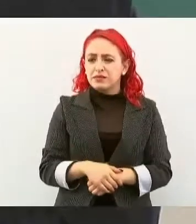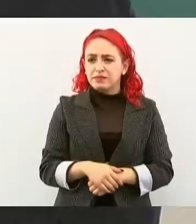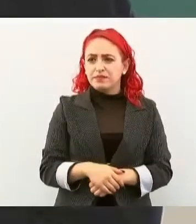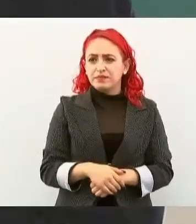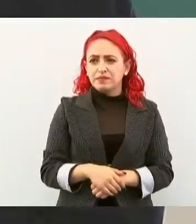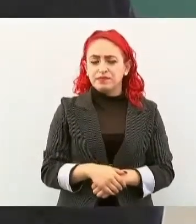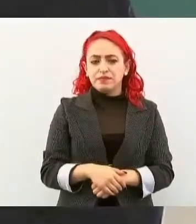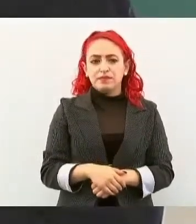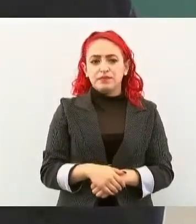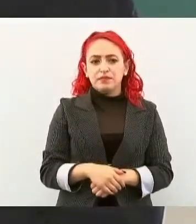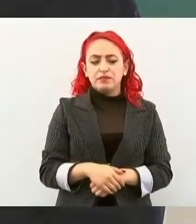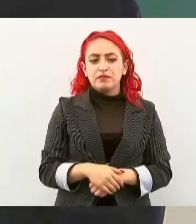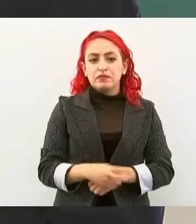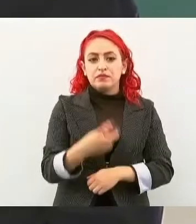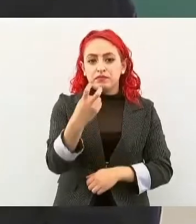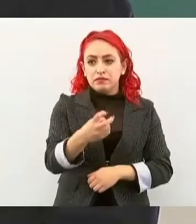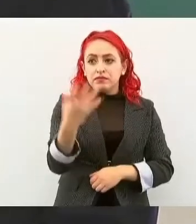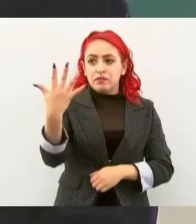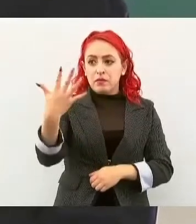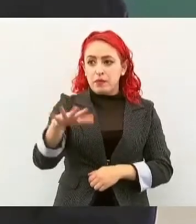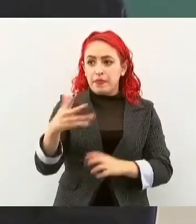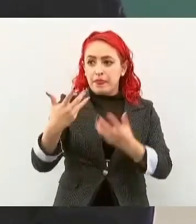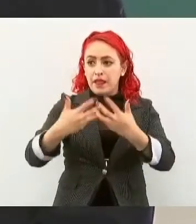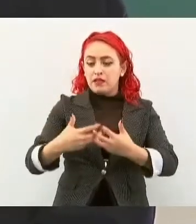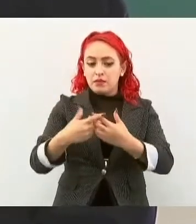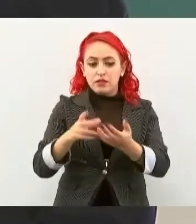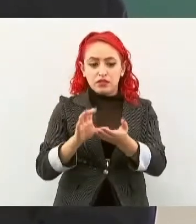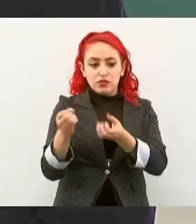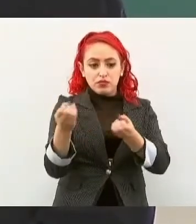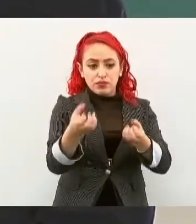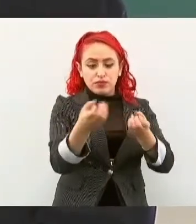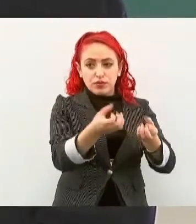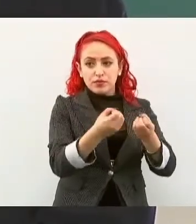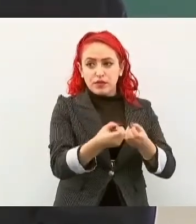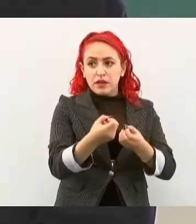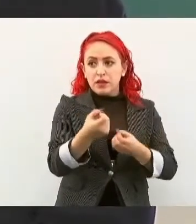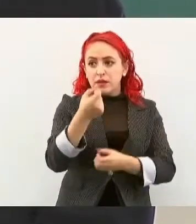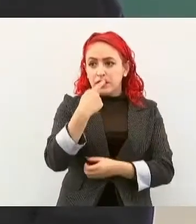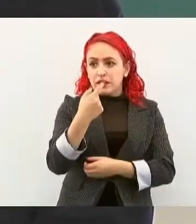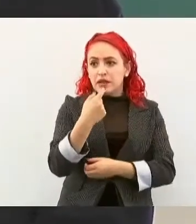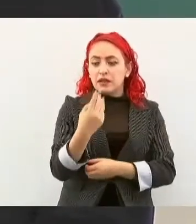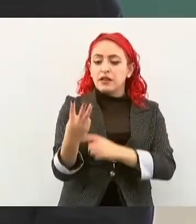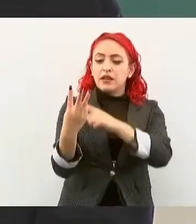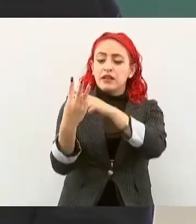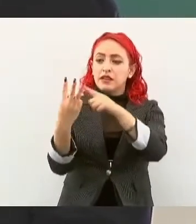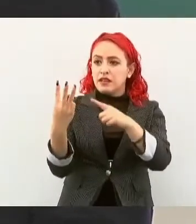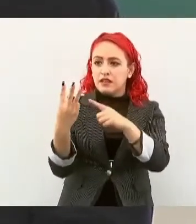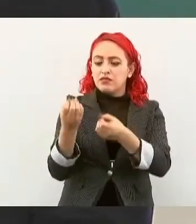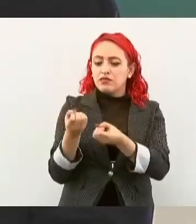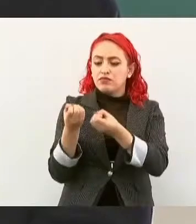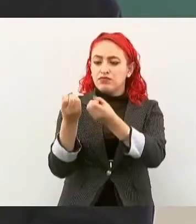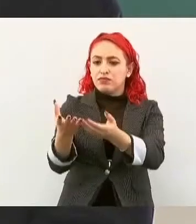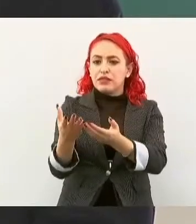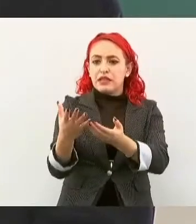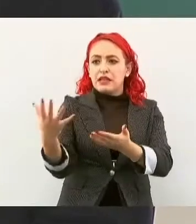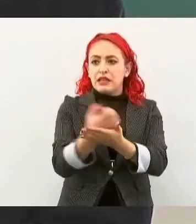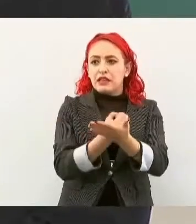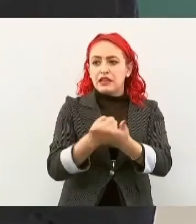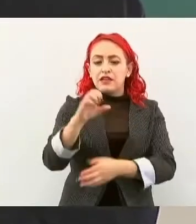Y de esas 10 distribuidoras, 3 se llevaban 60 mil millones de